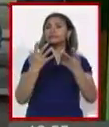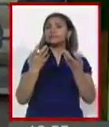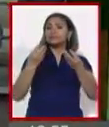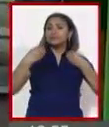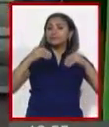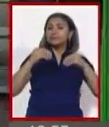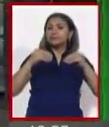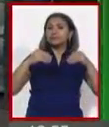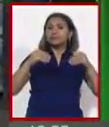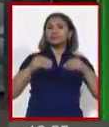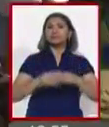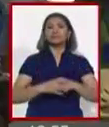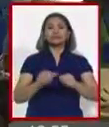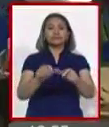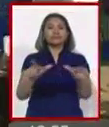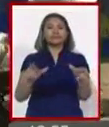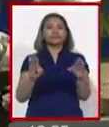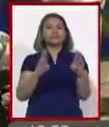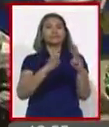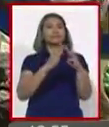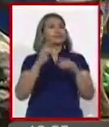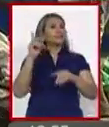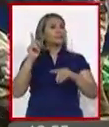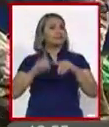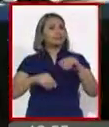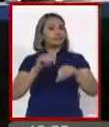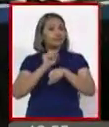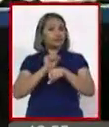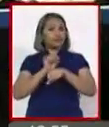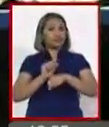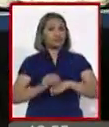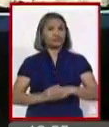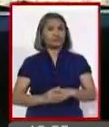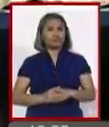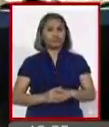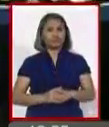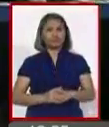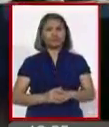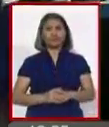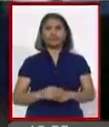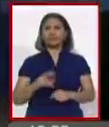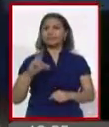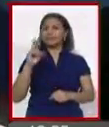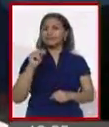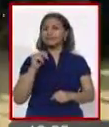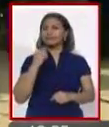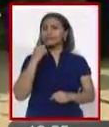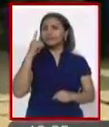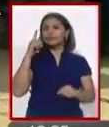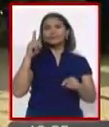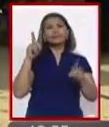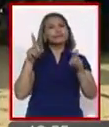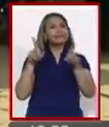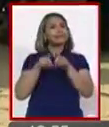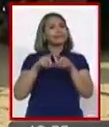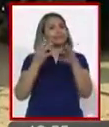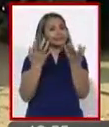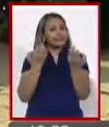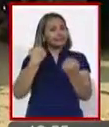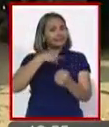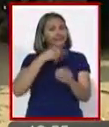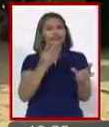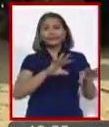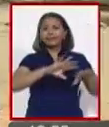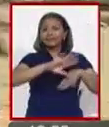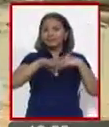quiere meter a los mercados del barrio, donde no vamos a poder trabajar nosotros. Entonces, nosotros no estamos de acuerdo. Nosotros queremos que se nos lleve